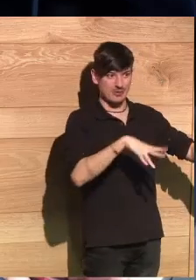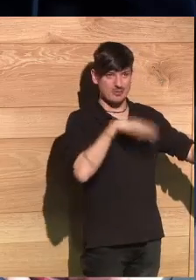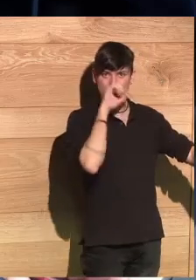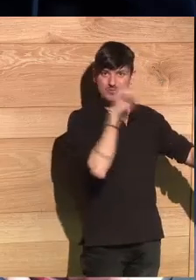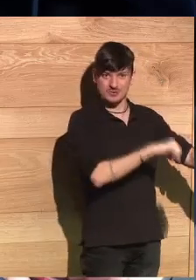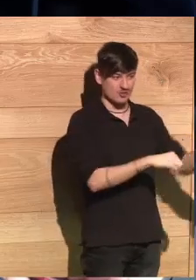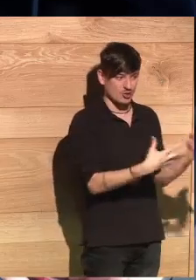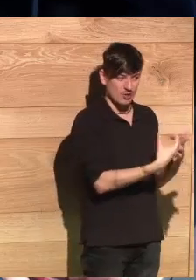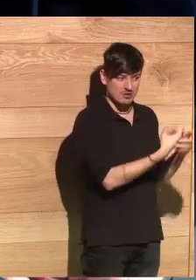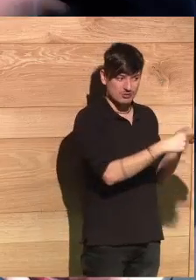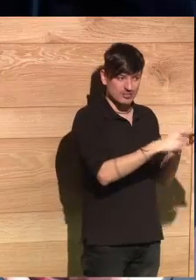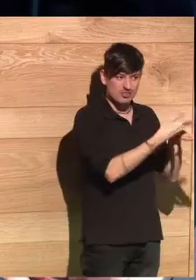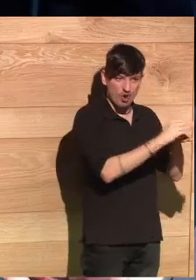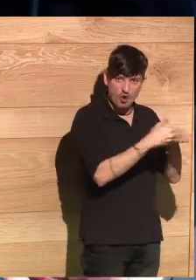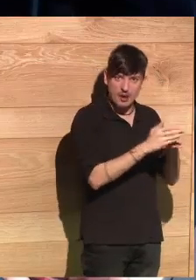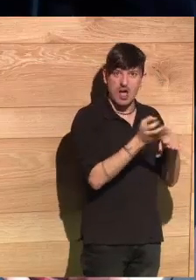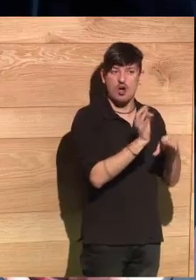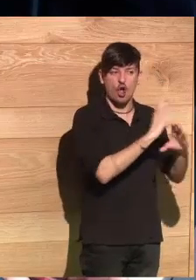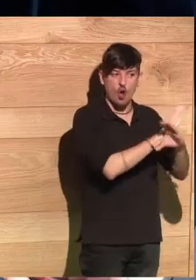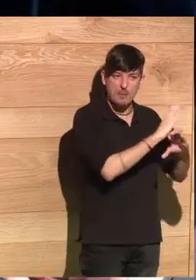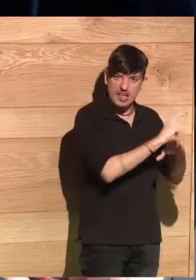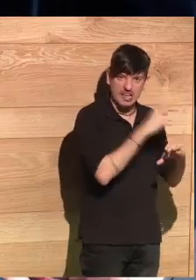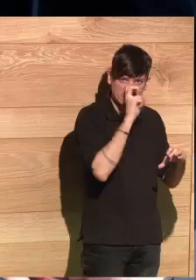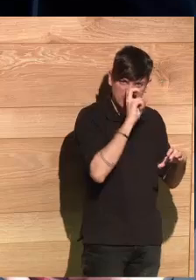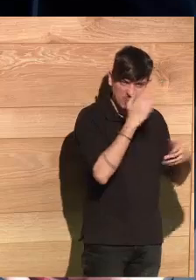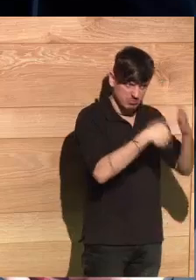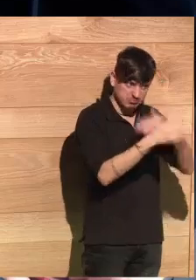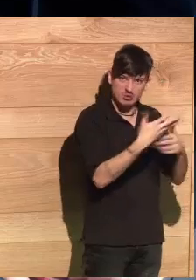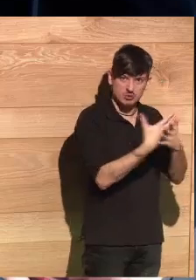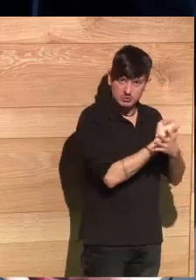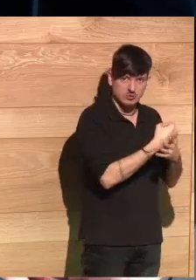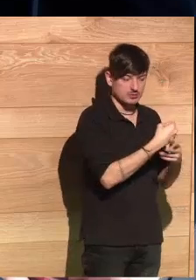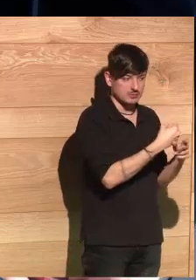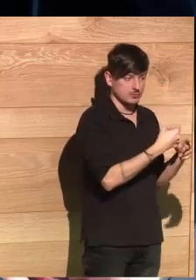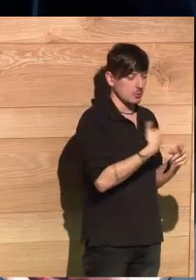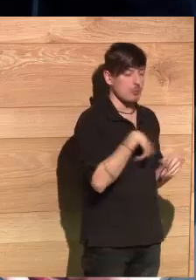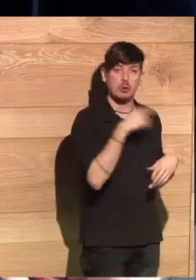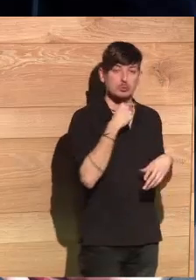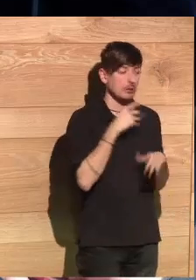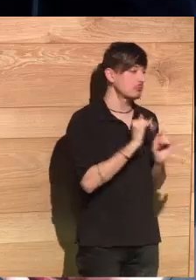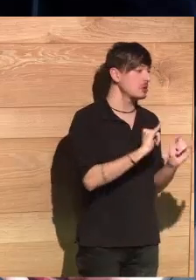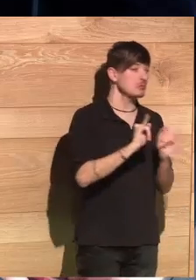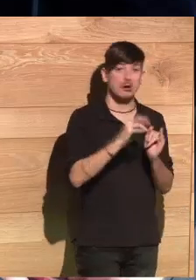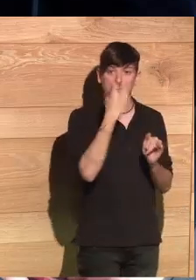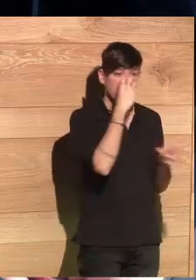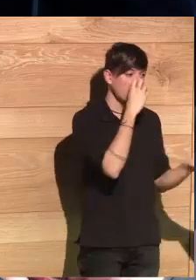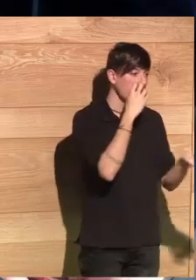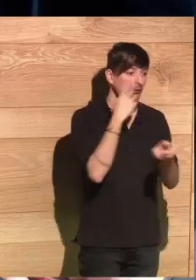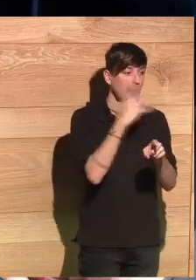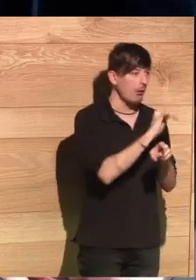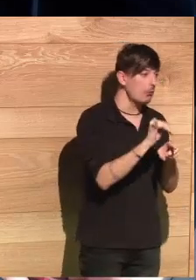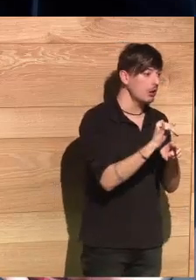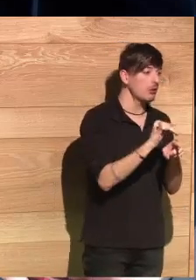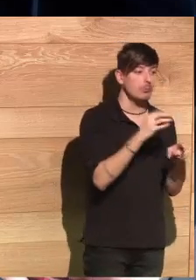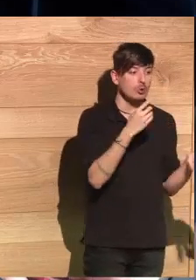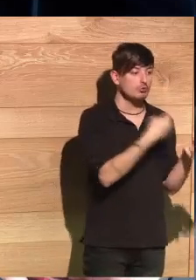que no quieren, que les sobran, los tebeos del hijo, etcétera. Y a mí me gusta pasear por ahí a ver qué tienen en las casas, a ver de qué se